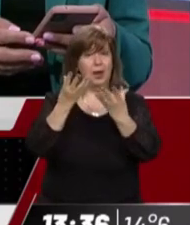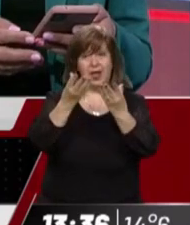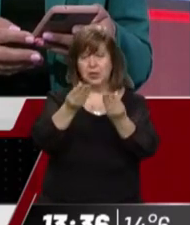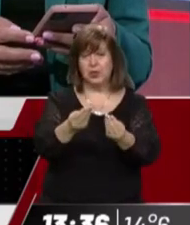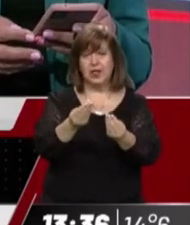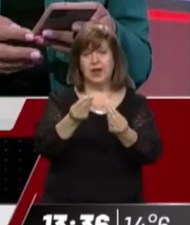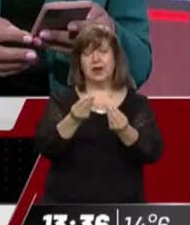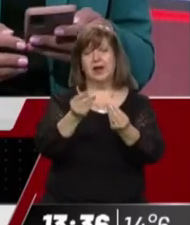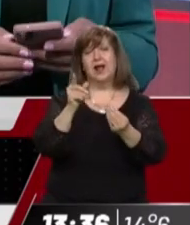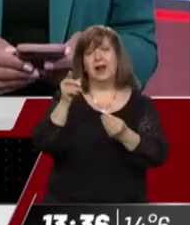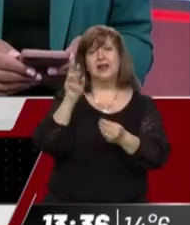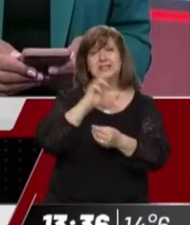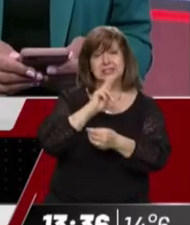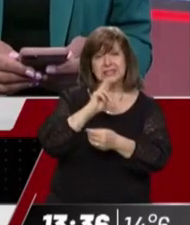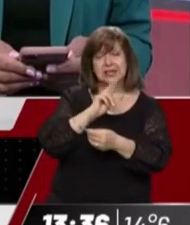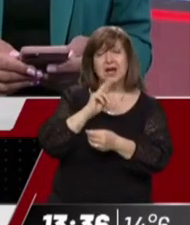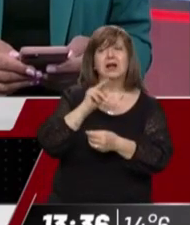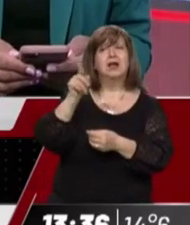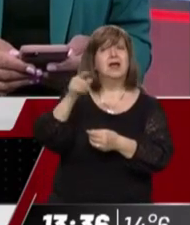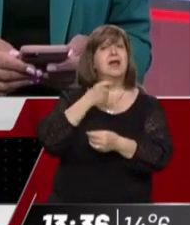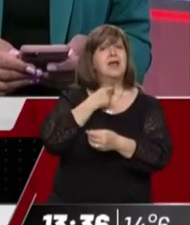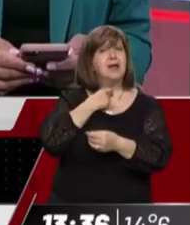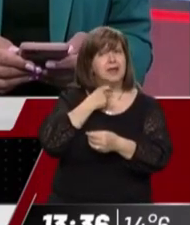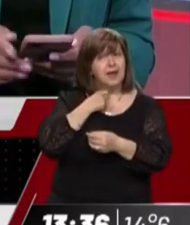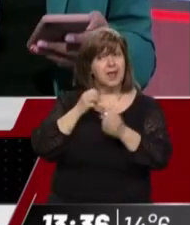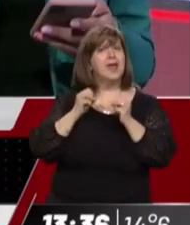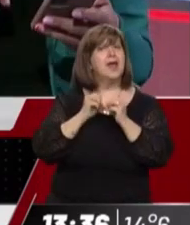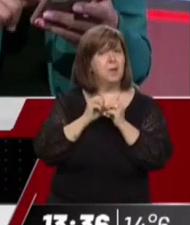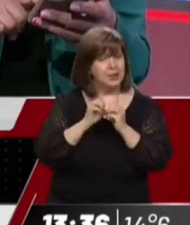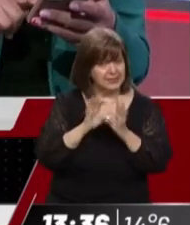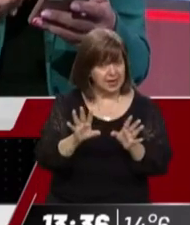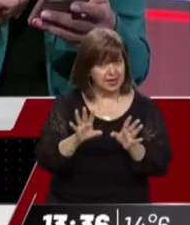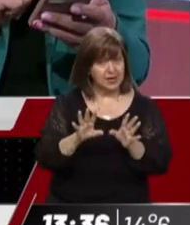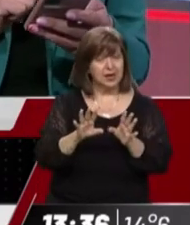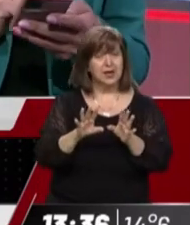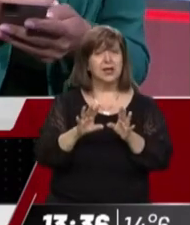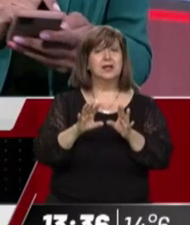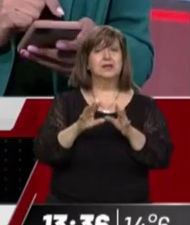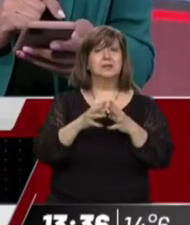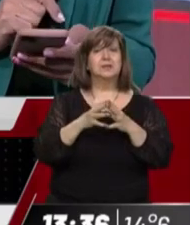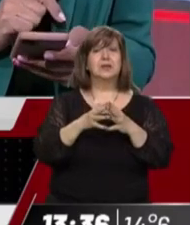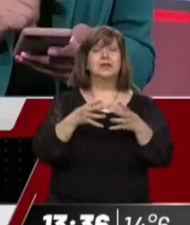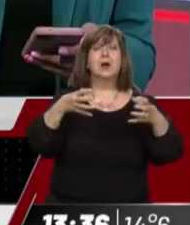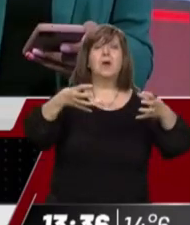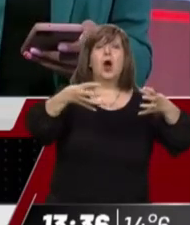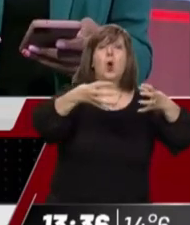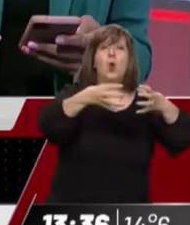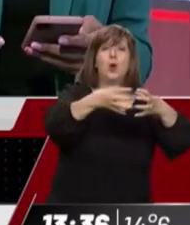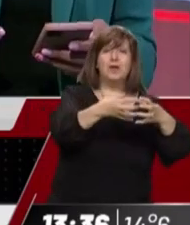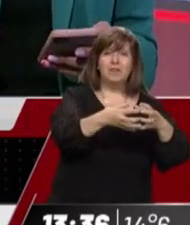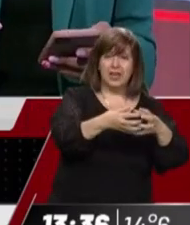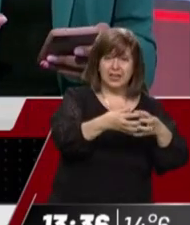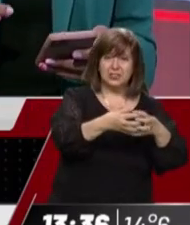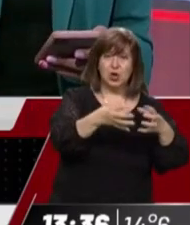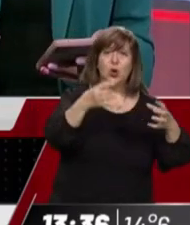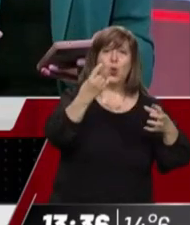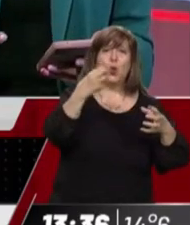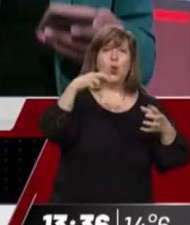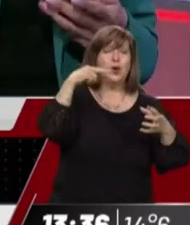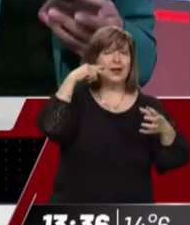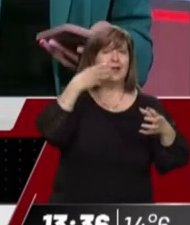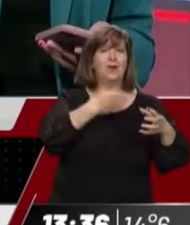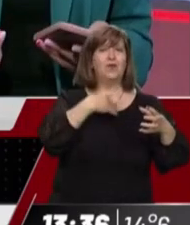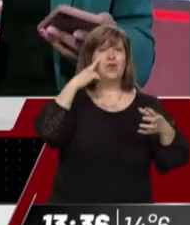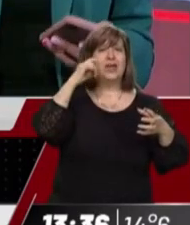para esta mujer que quiere empezar de nuevo. Me faltaba el nombre, Unificación de Vida se llama este centro. Sí. Por ahí si alguien